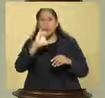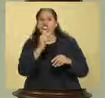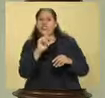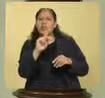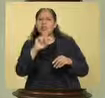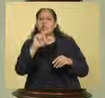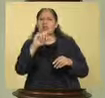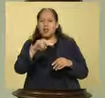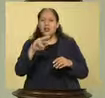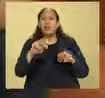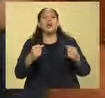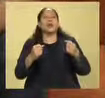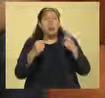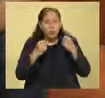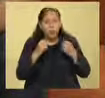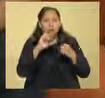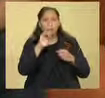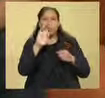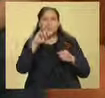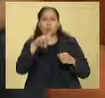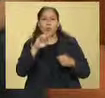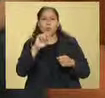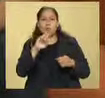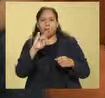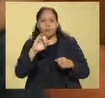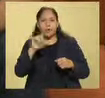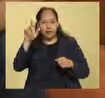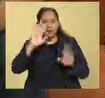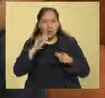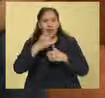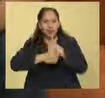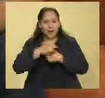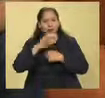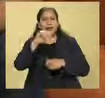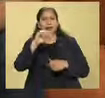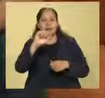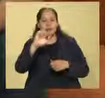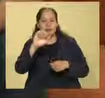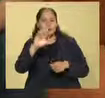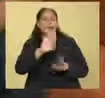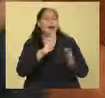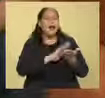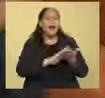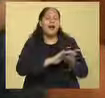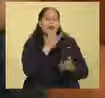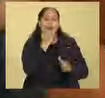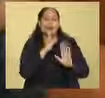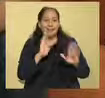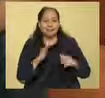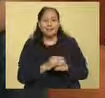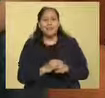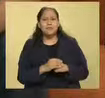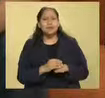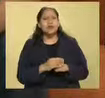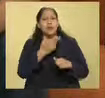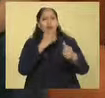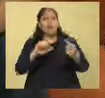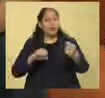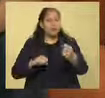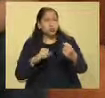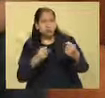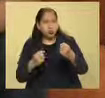condesa halo en mar y mar yo hasta ahorita ya corre nada más que a los que ya lo perdonan está bien pero que se andaba jalado